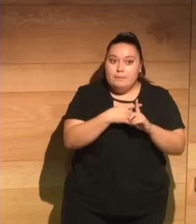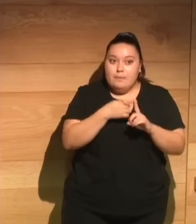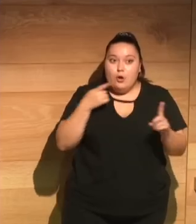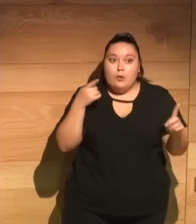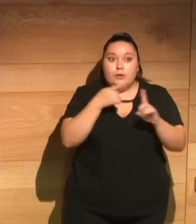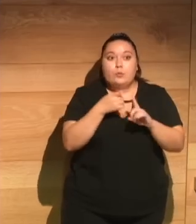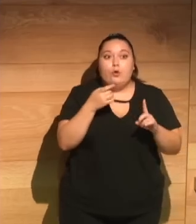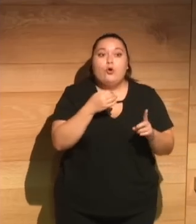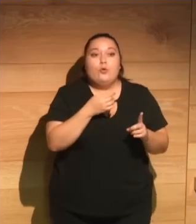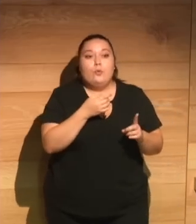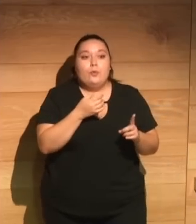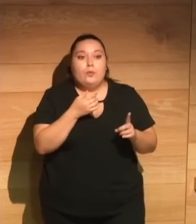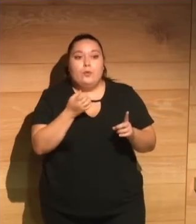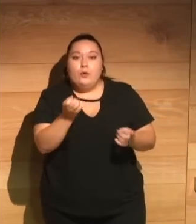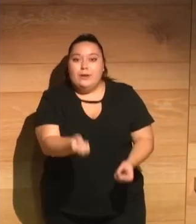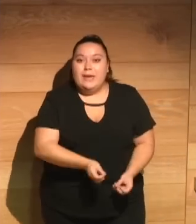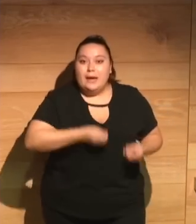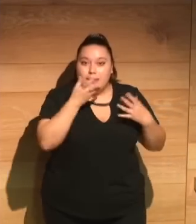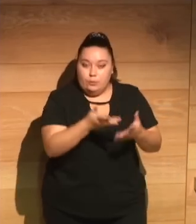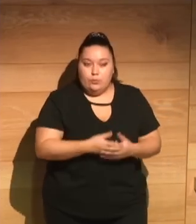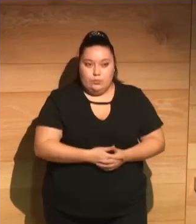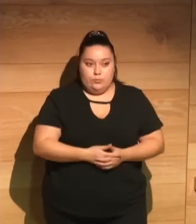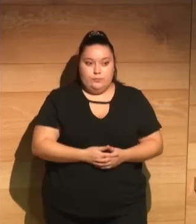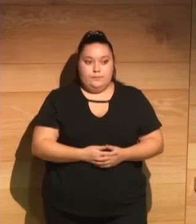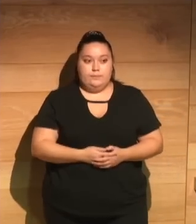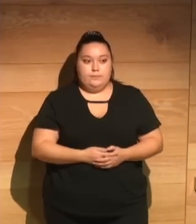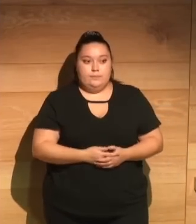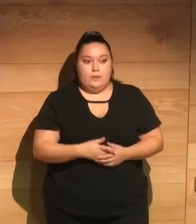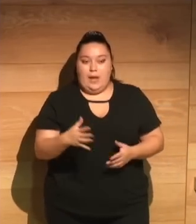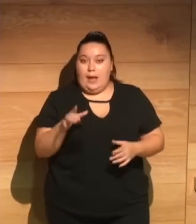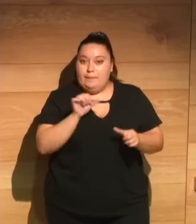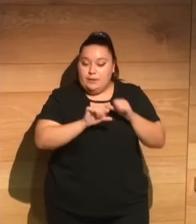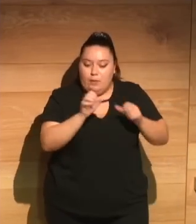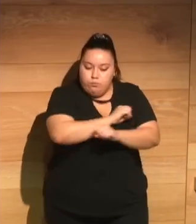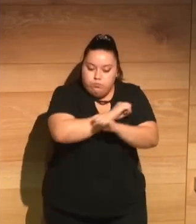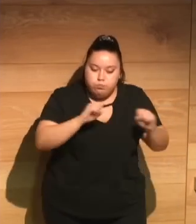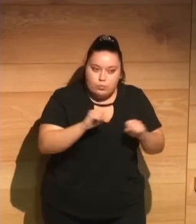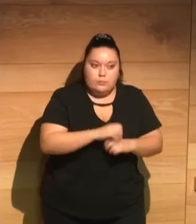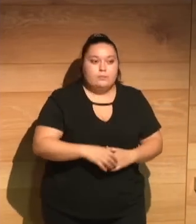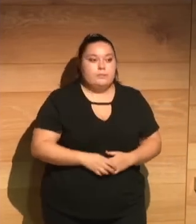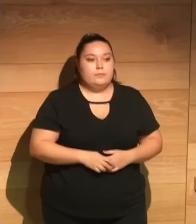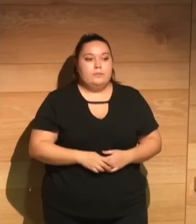es documental, sino muchas veces narrativa. Ahí es donde todo eclosiona, después de varias fases